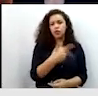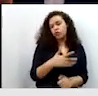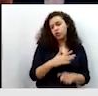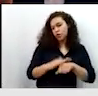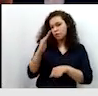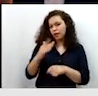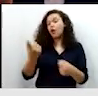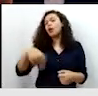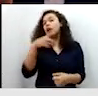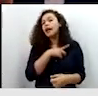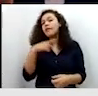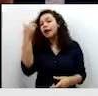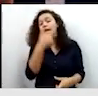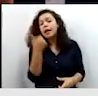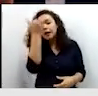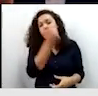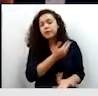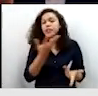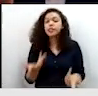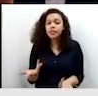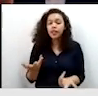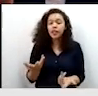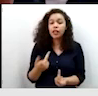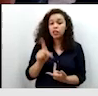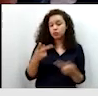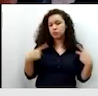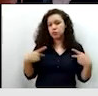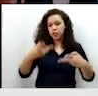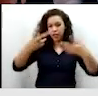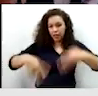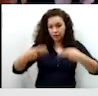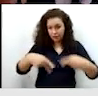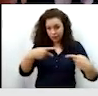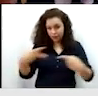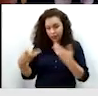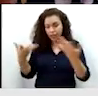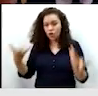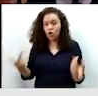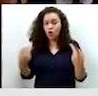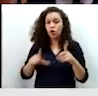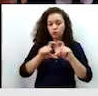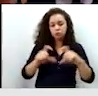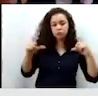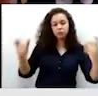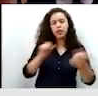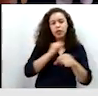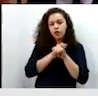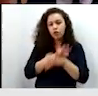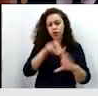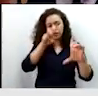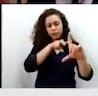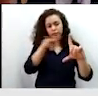ver pues con su distribuidor o la ficha de la